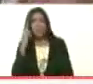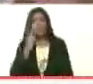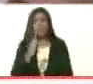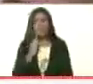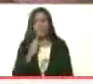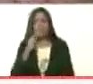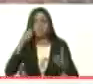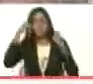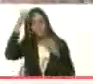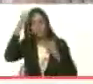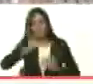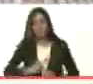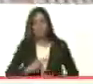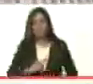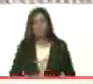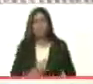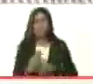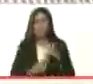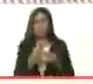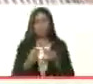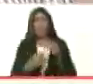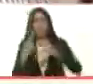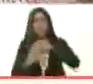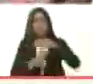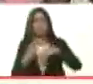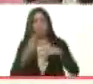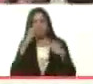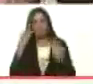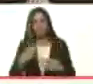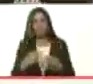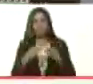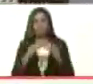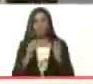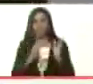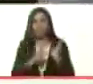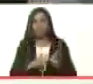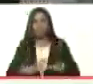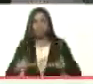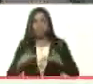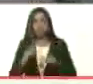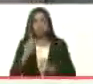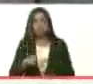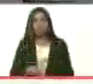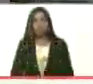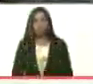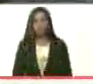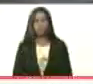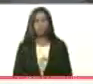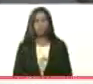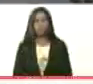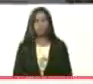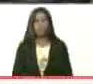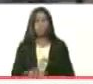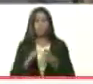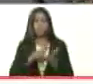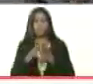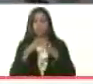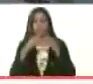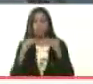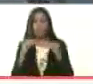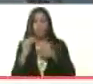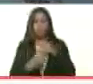bolivariana y chavista. Hacer la revolución en todos los espacios. Pero sobre todo hacer